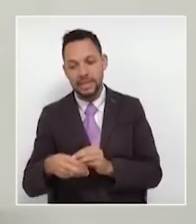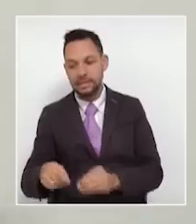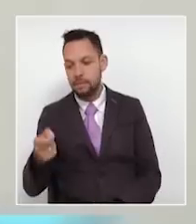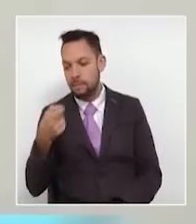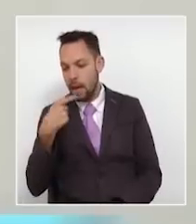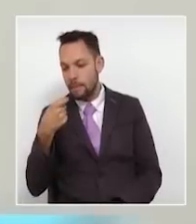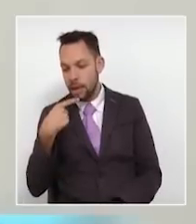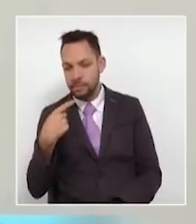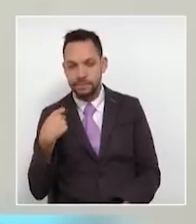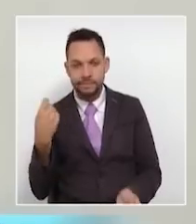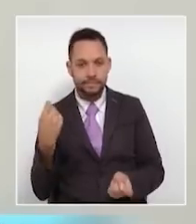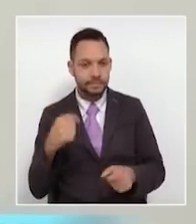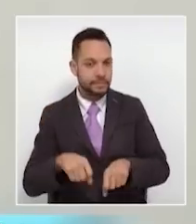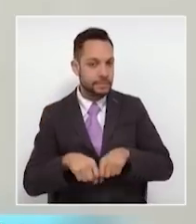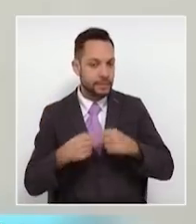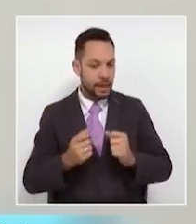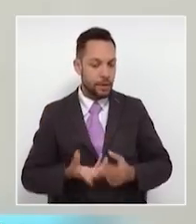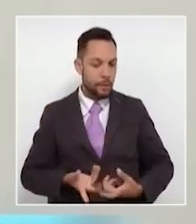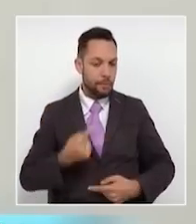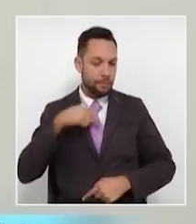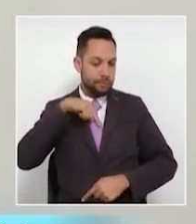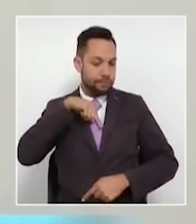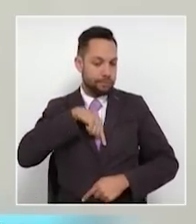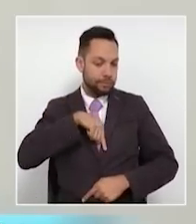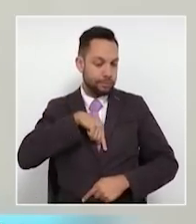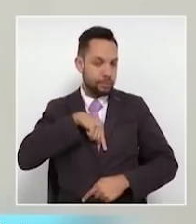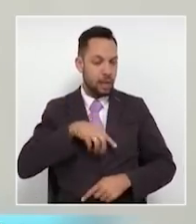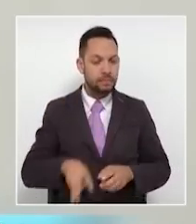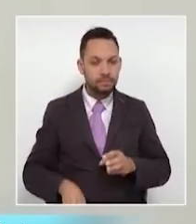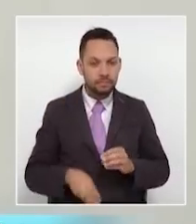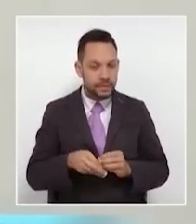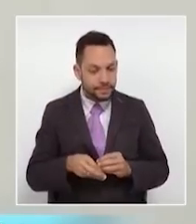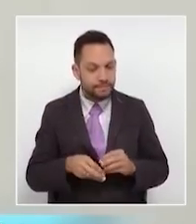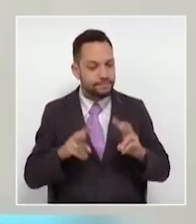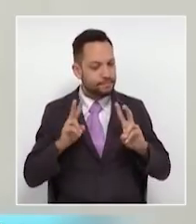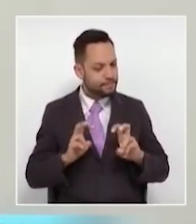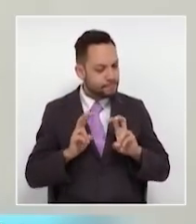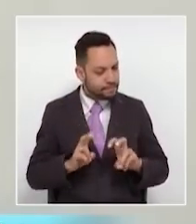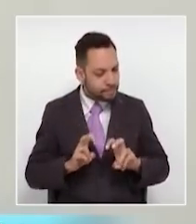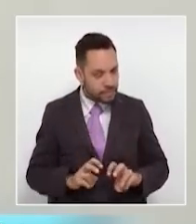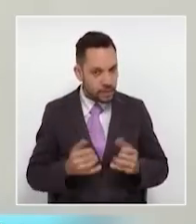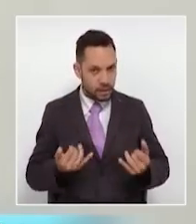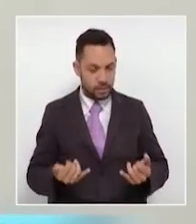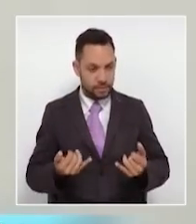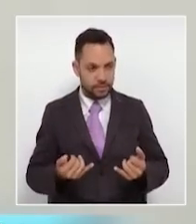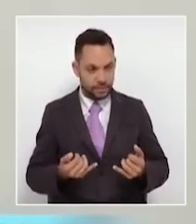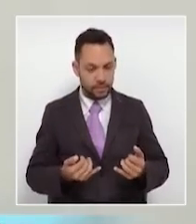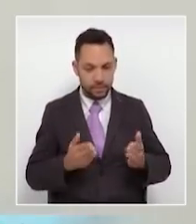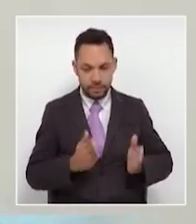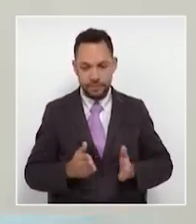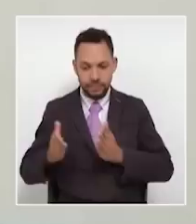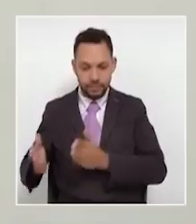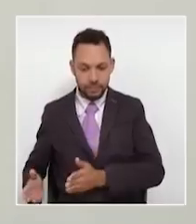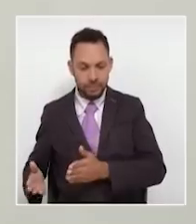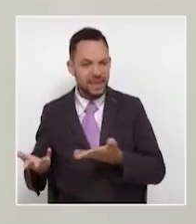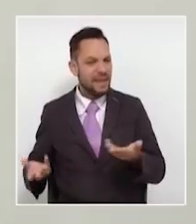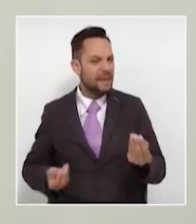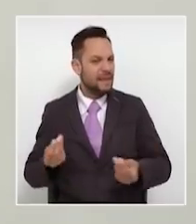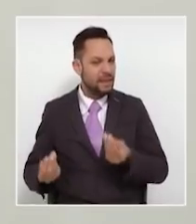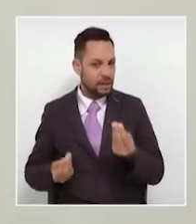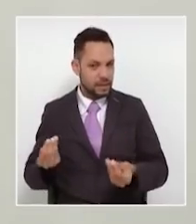hay más allá del síntoma pero eso tiene que tener un estudio vamos a pasar a hacer un mapeo cerebral